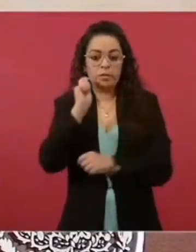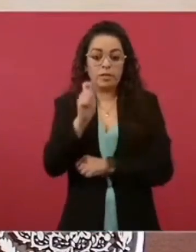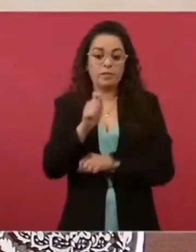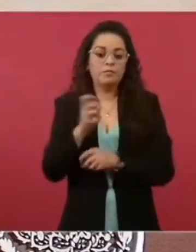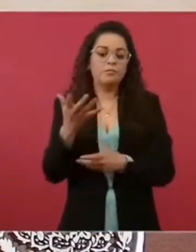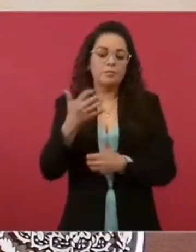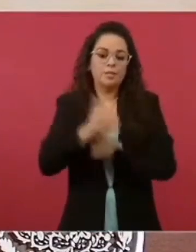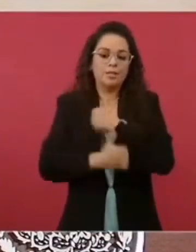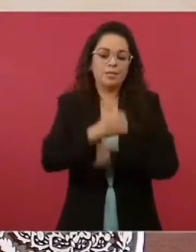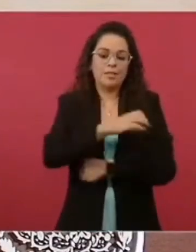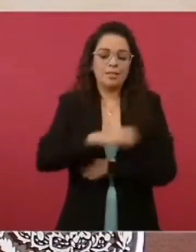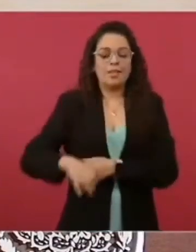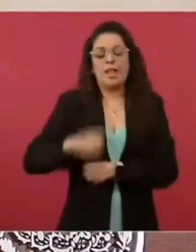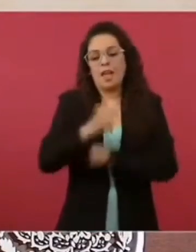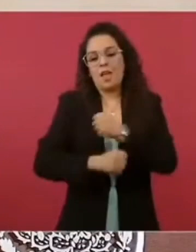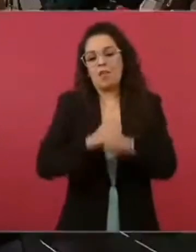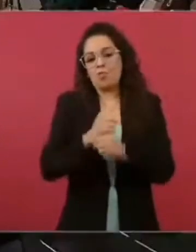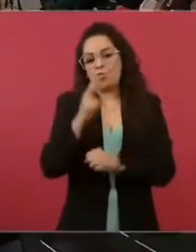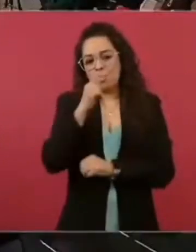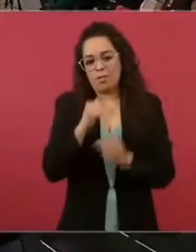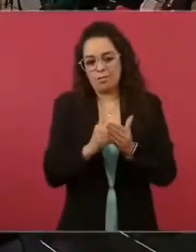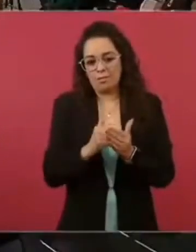Entonces, ya esos INIs